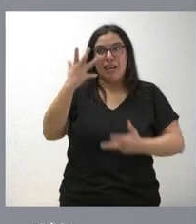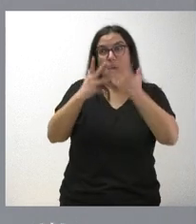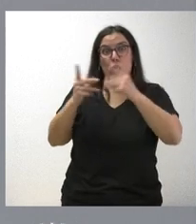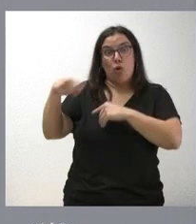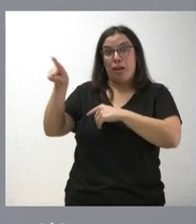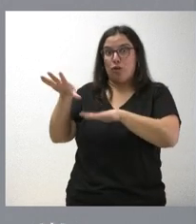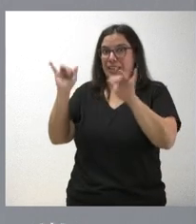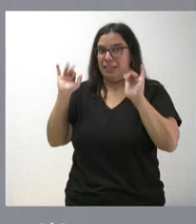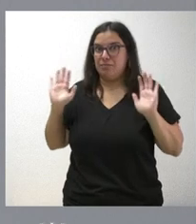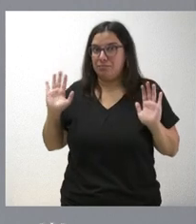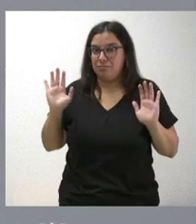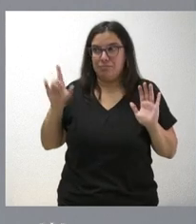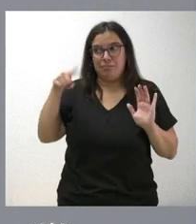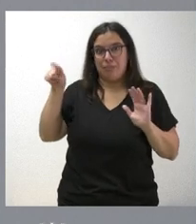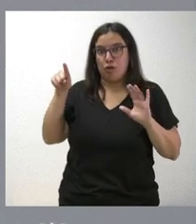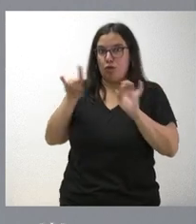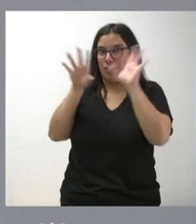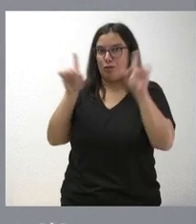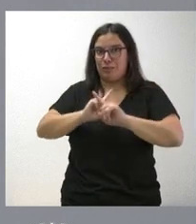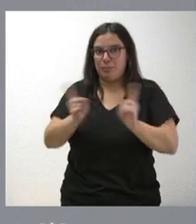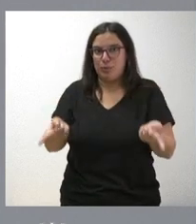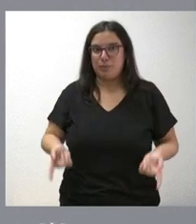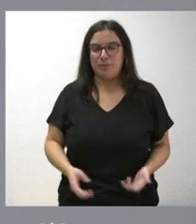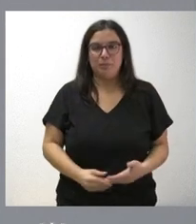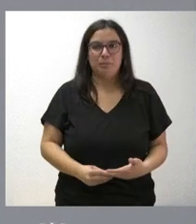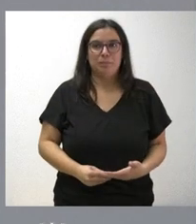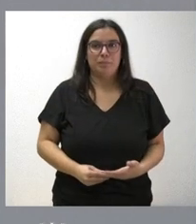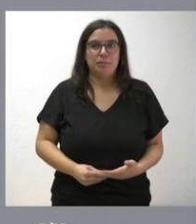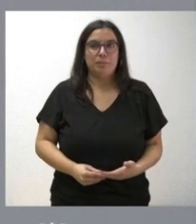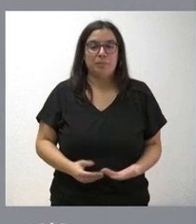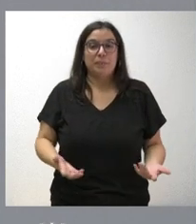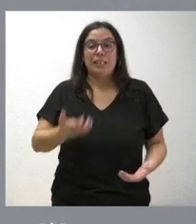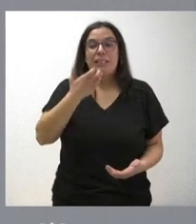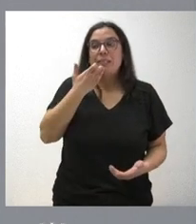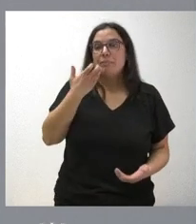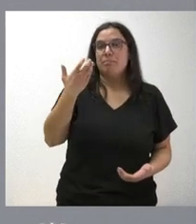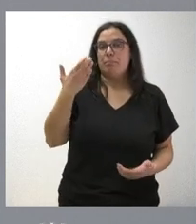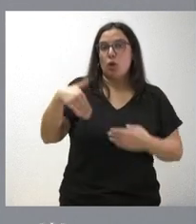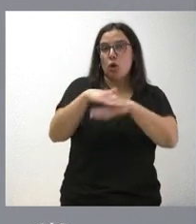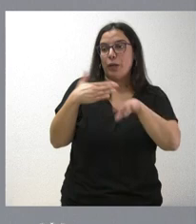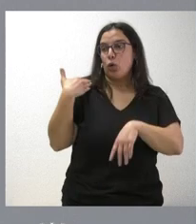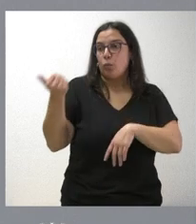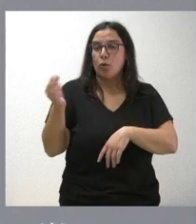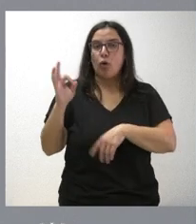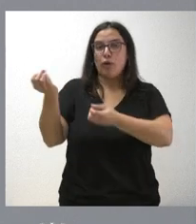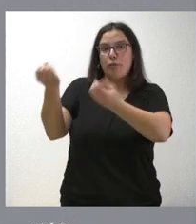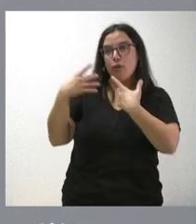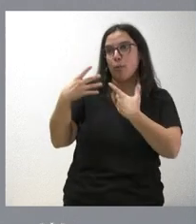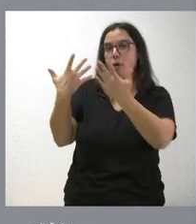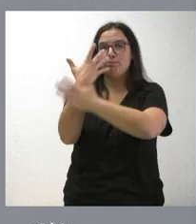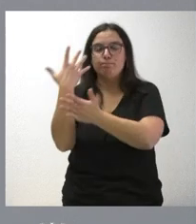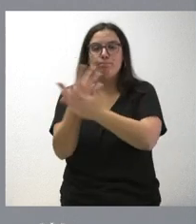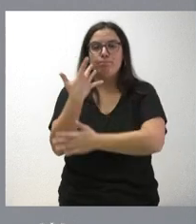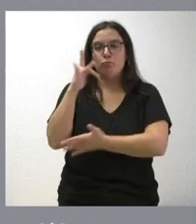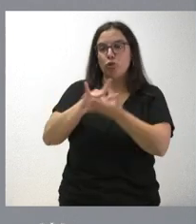muy claras vamos a ver si el gobierno nos convoca nos informa eh se producen esas